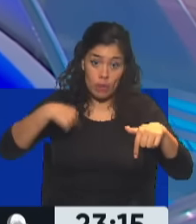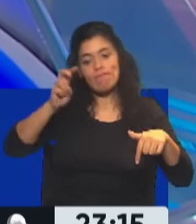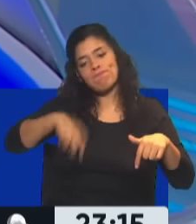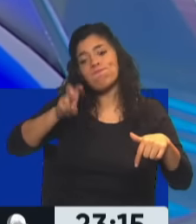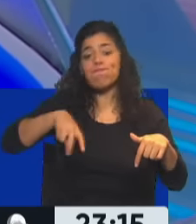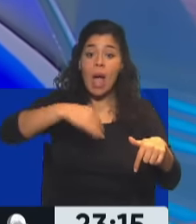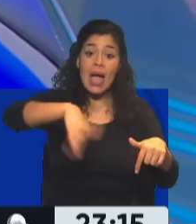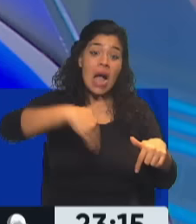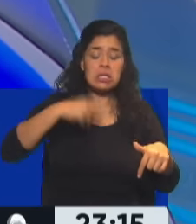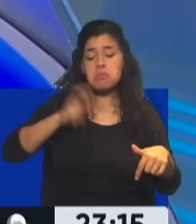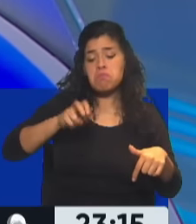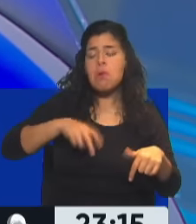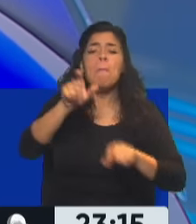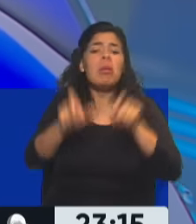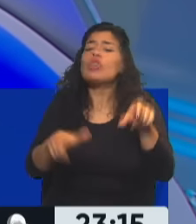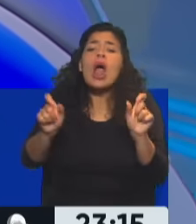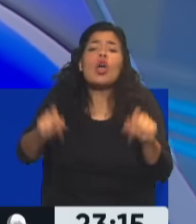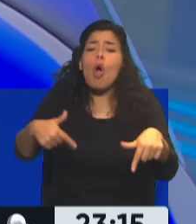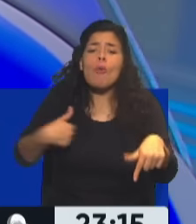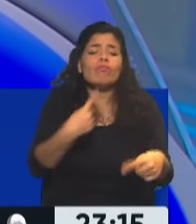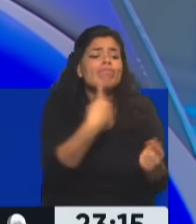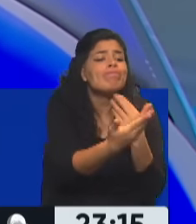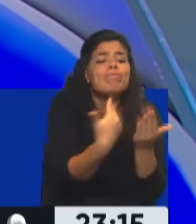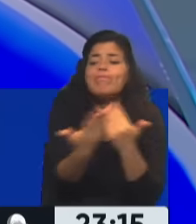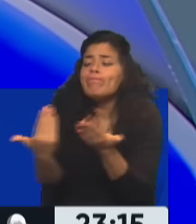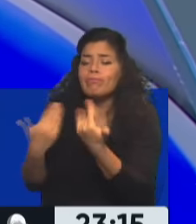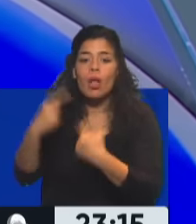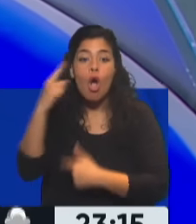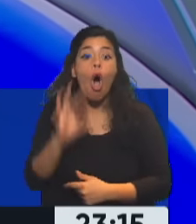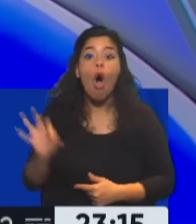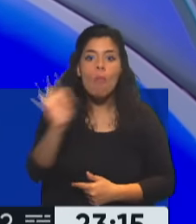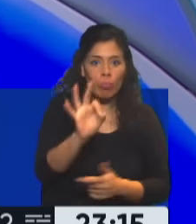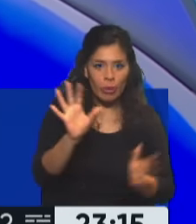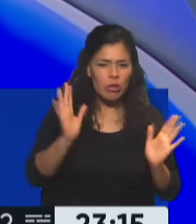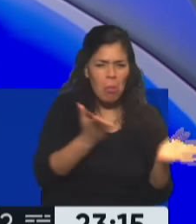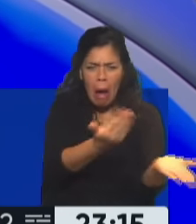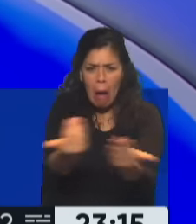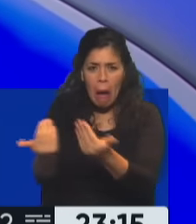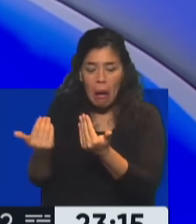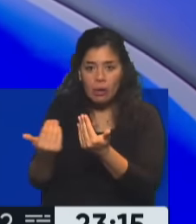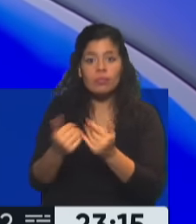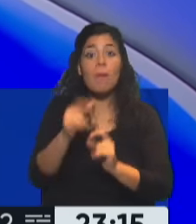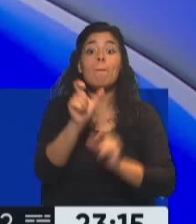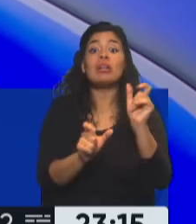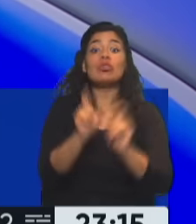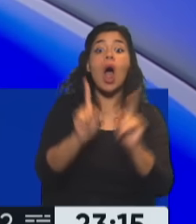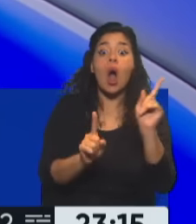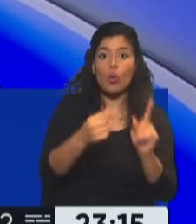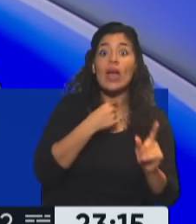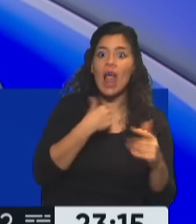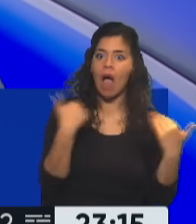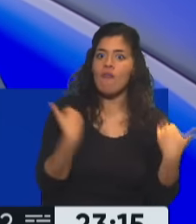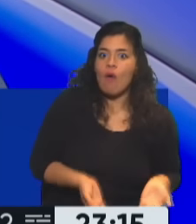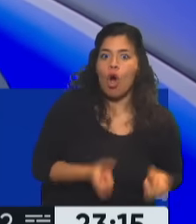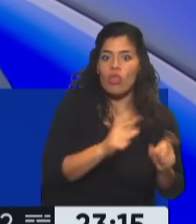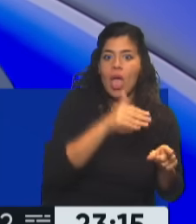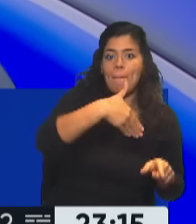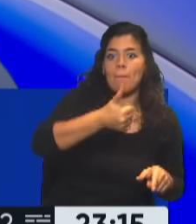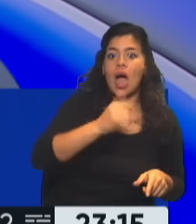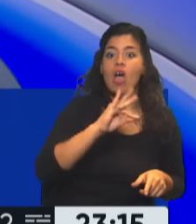lo que se encuentra ahí es que nada es lineal, tanto personas que van a votar a Maduro como personas que van